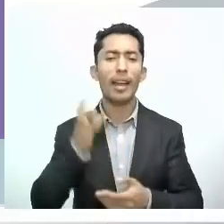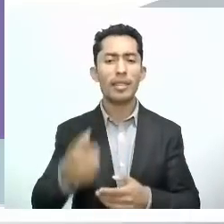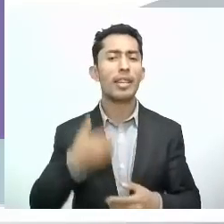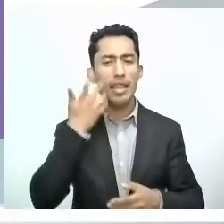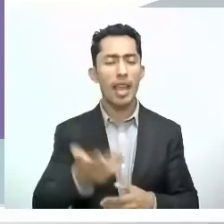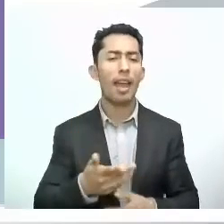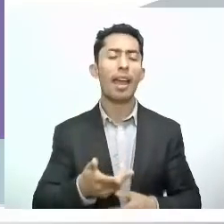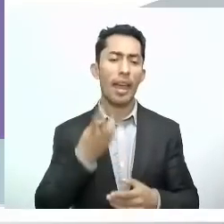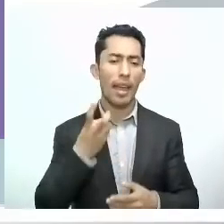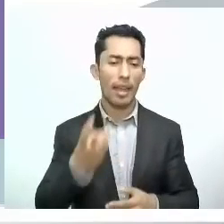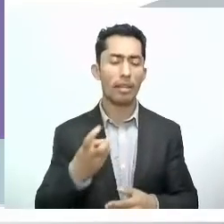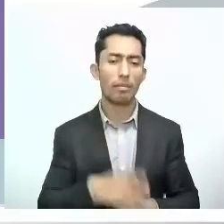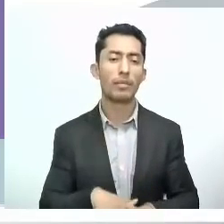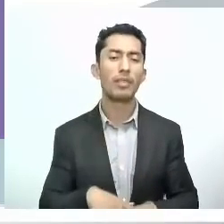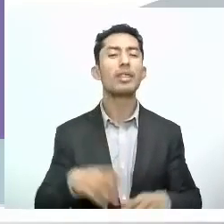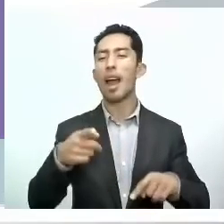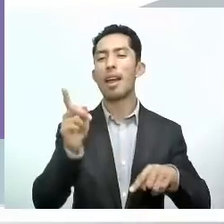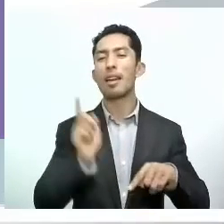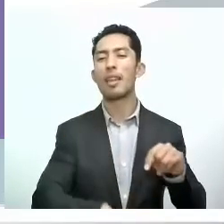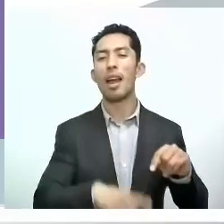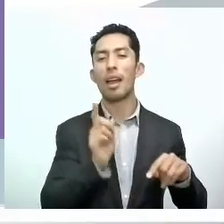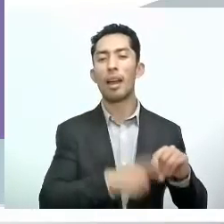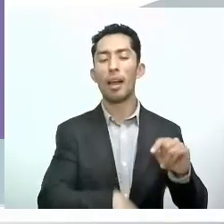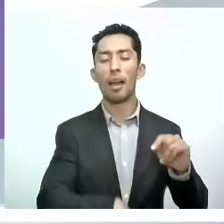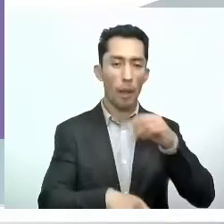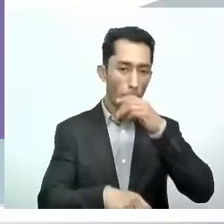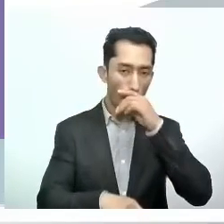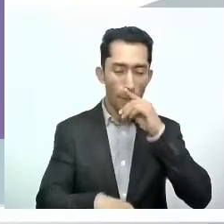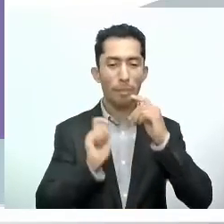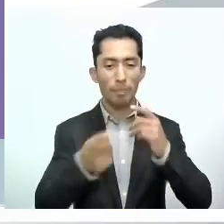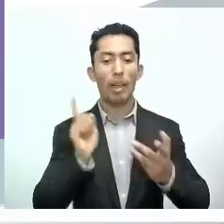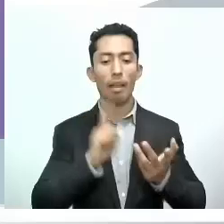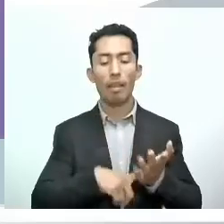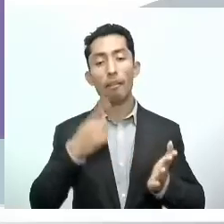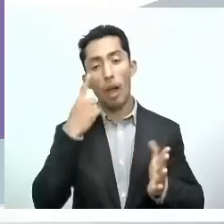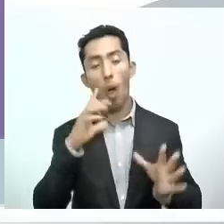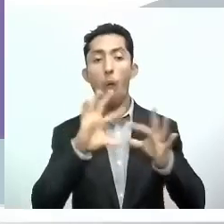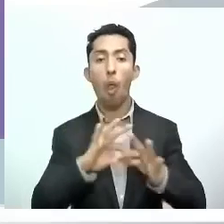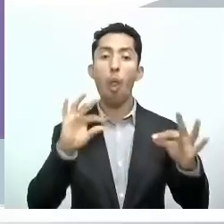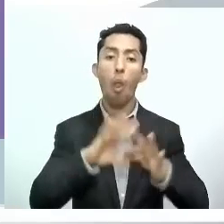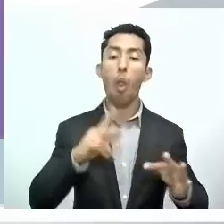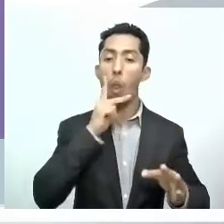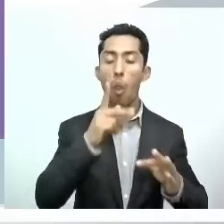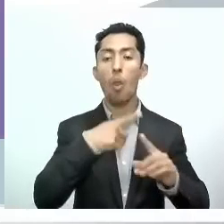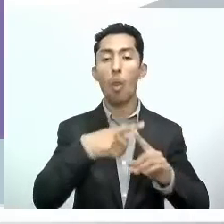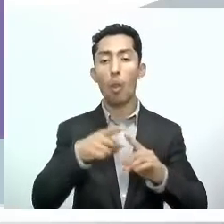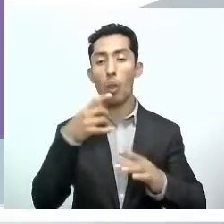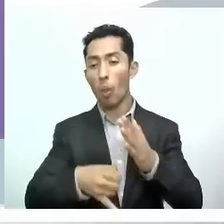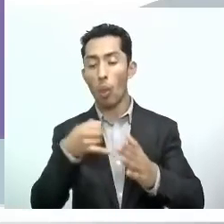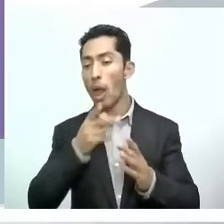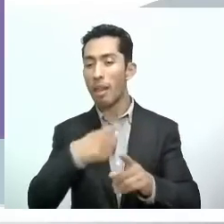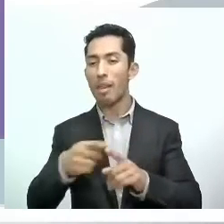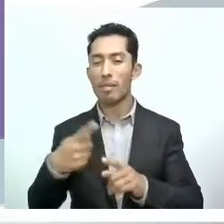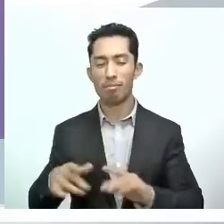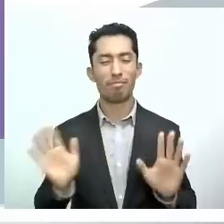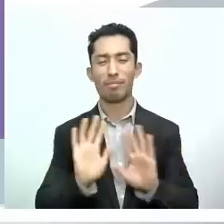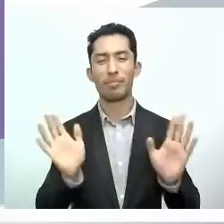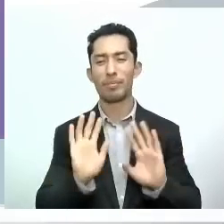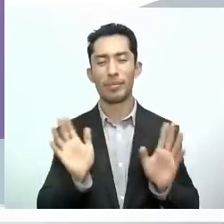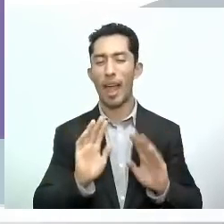dejar de trabajar con tanto tecnicismo que ha secuestrado